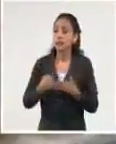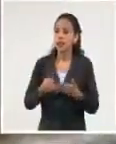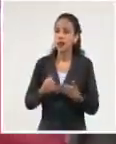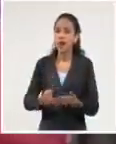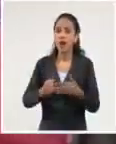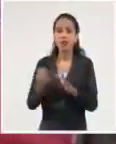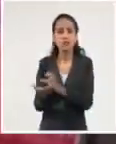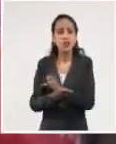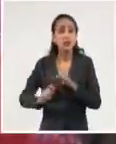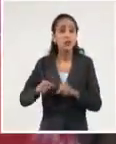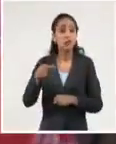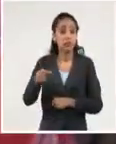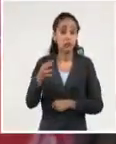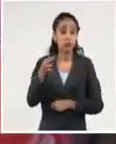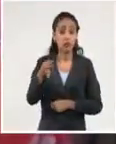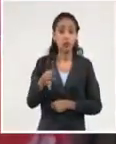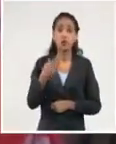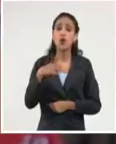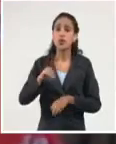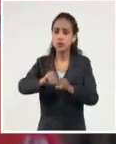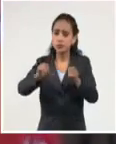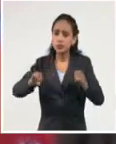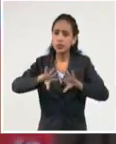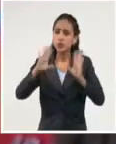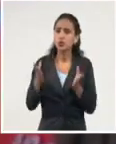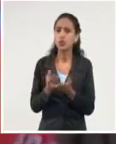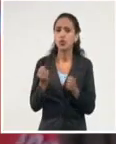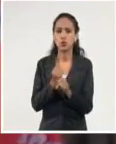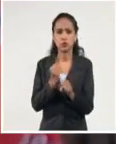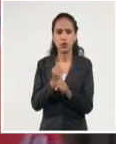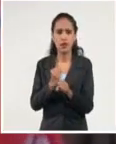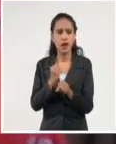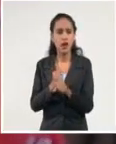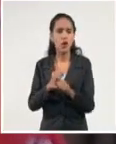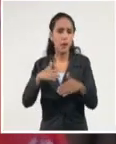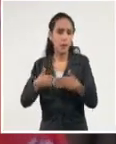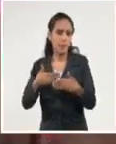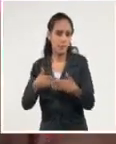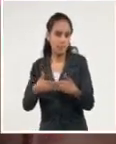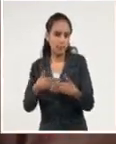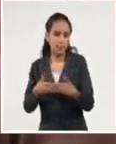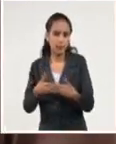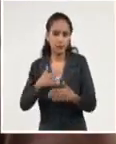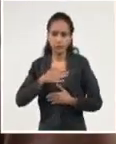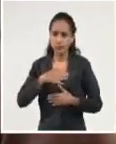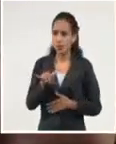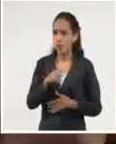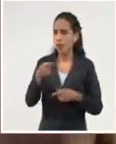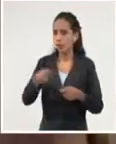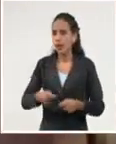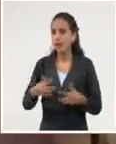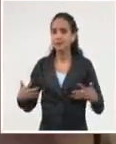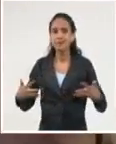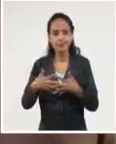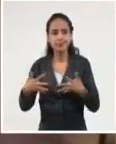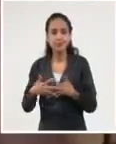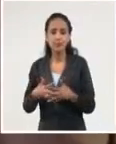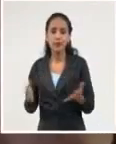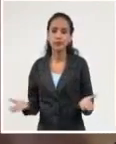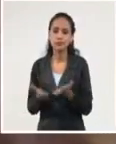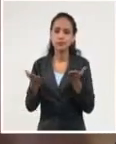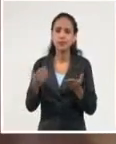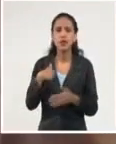y exhortó a sumar en este empeño a todas las formas de gestión económicas existentes en el territorio. Durante el intercambio, se interesó por el salario